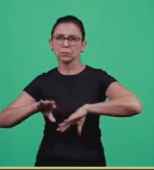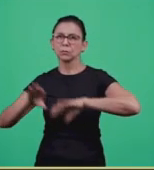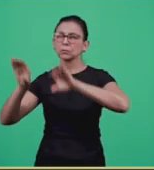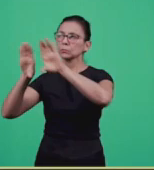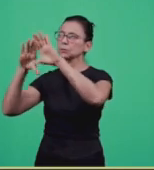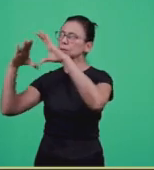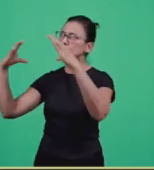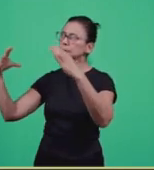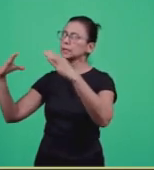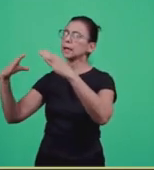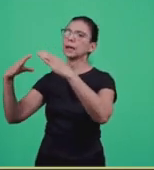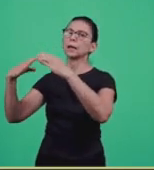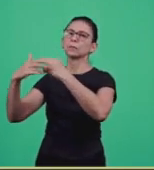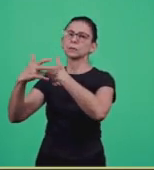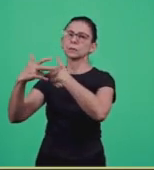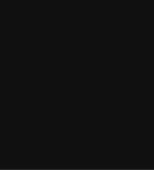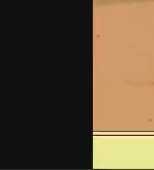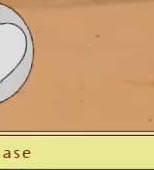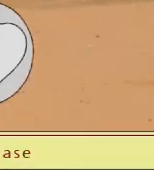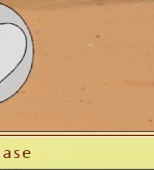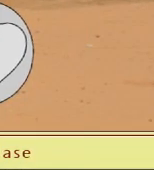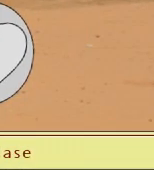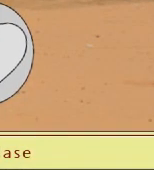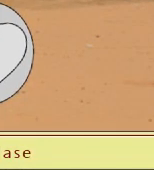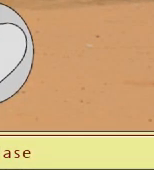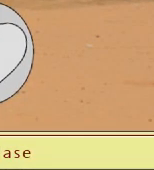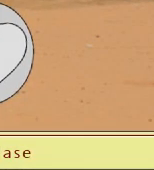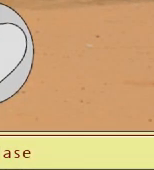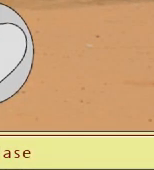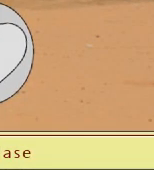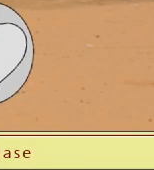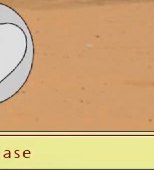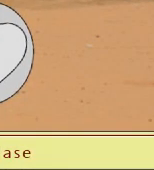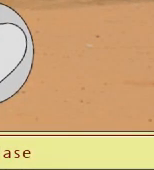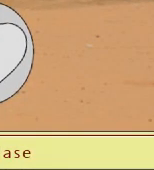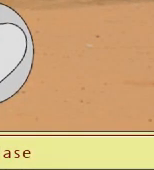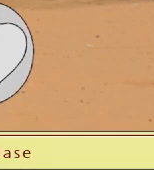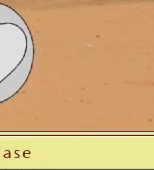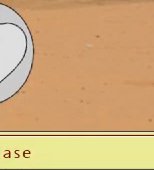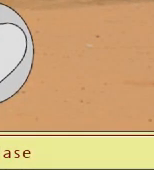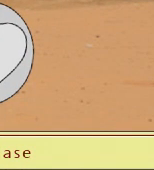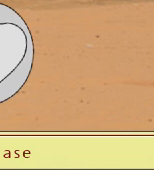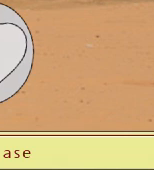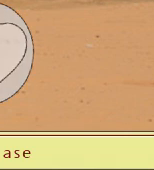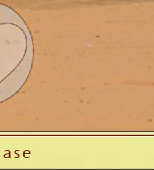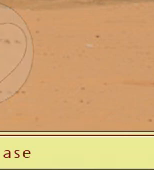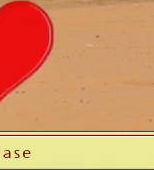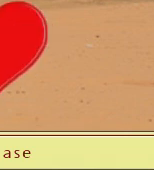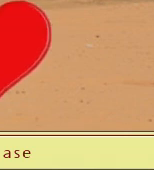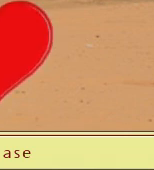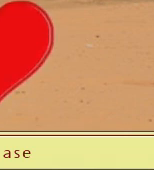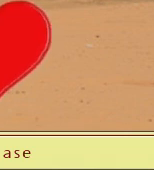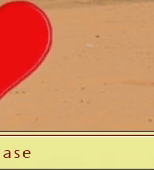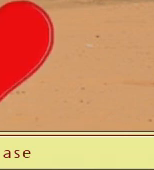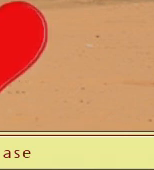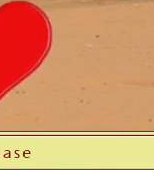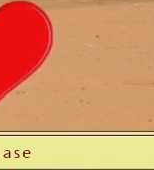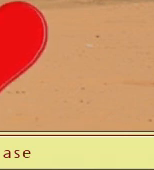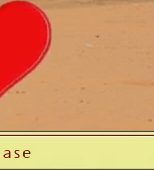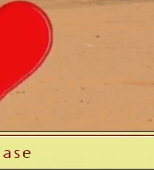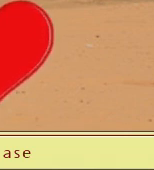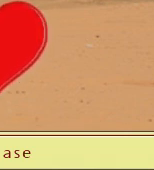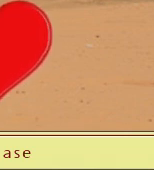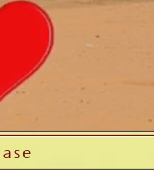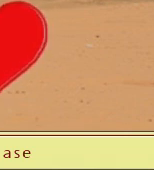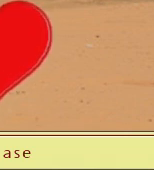y habló sobre el reino de Dios. Y a lo largo de estos viajes, Él consiguió hablar a todas las